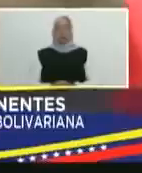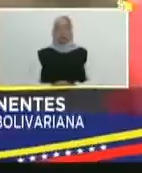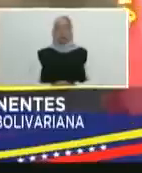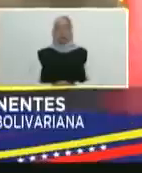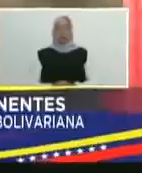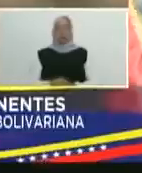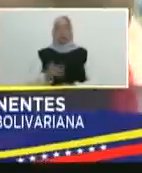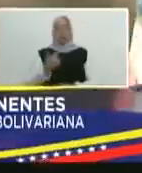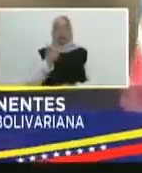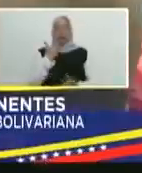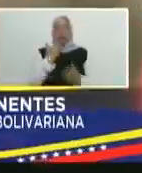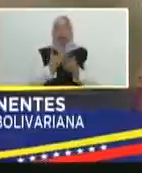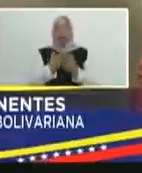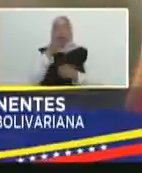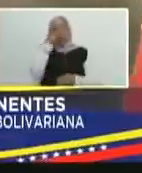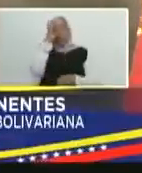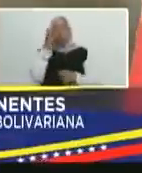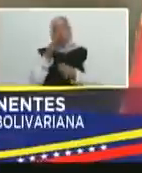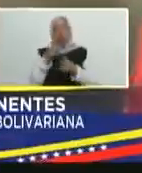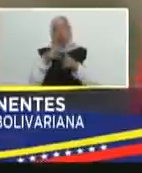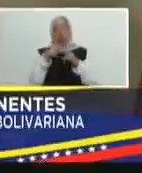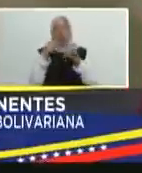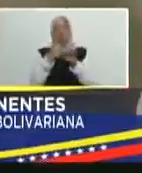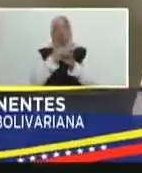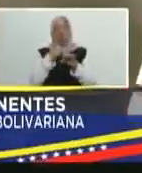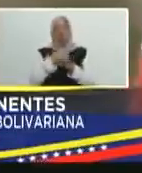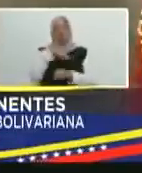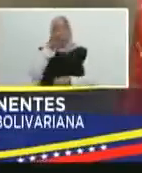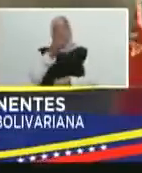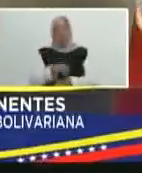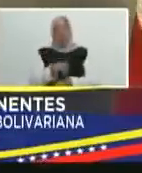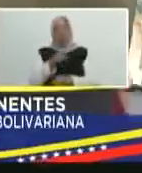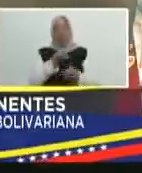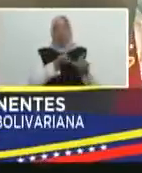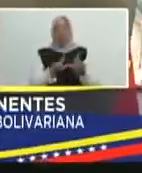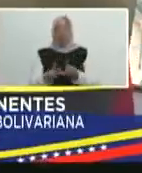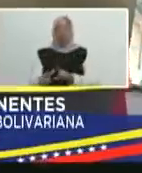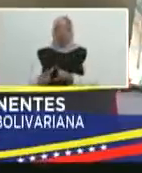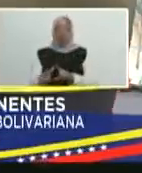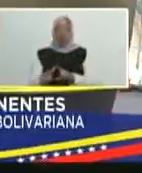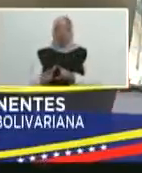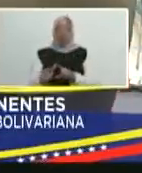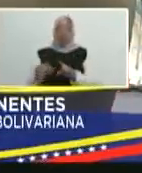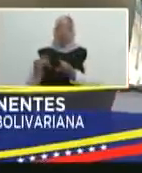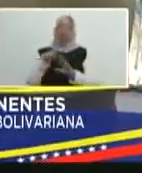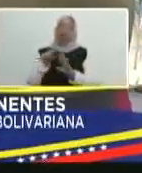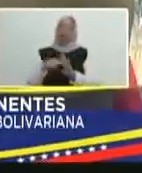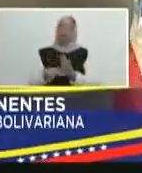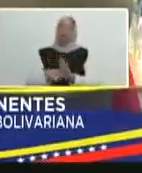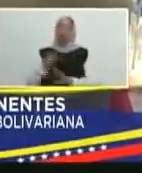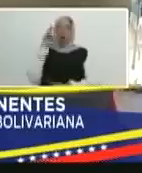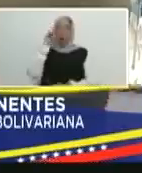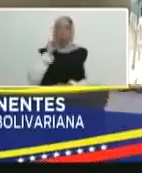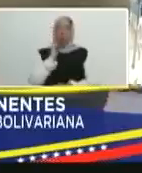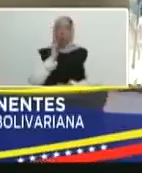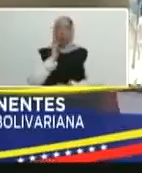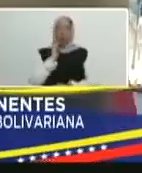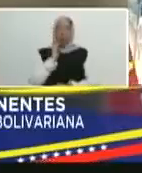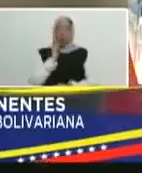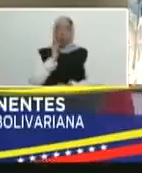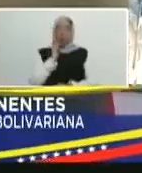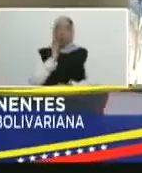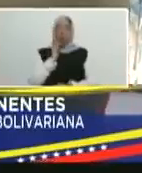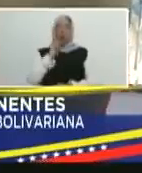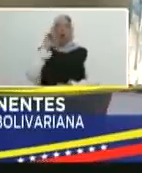Mi comandante en jefe, hago entrega del estandarte invicto de la milicia bolivariana, la